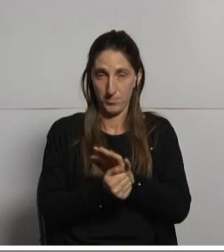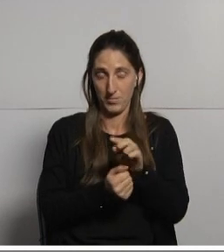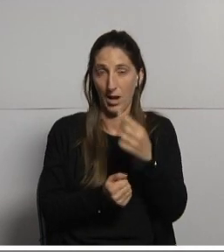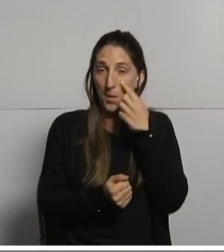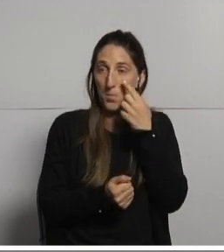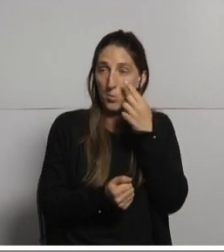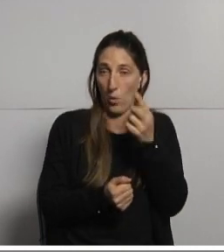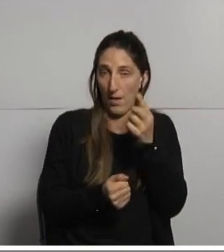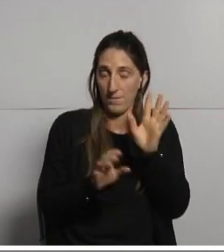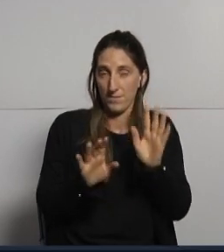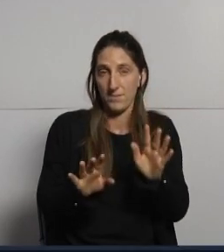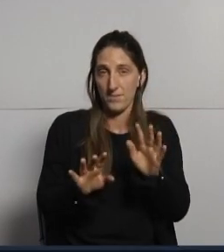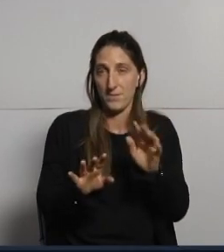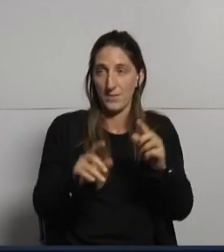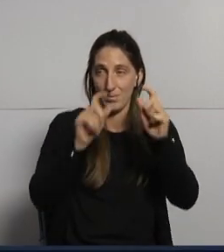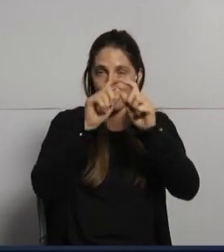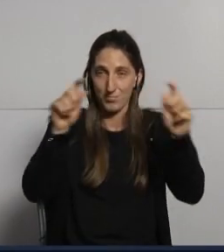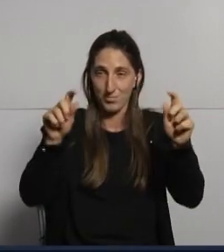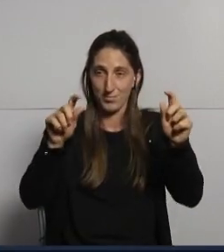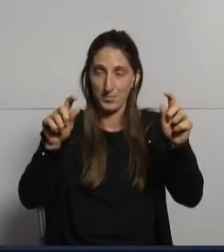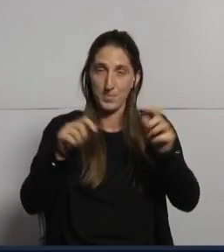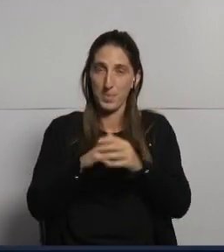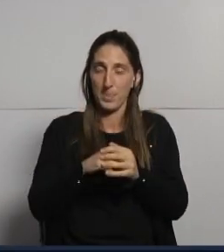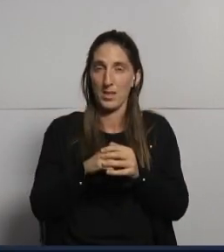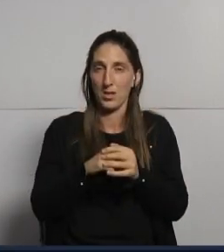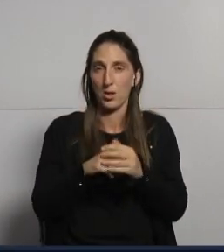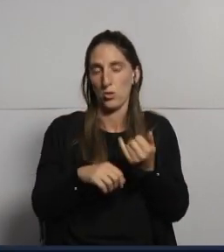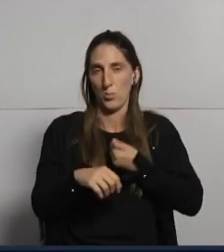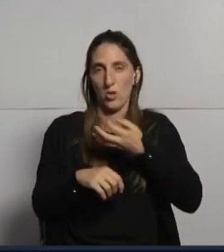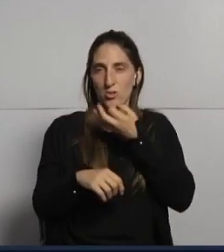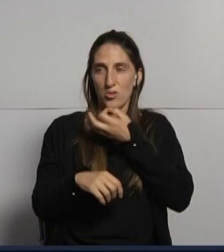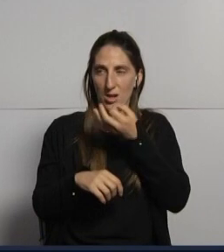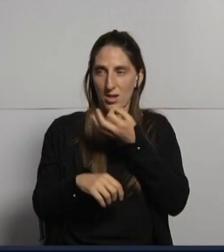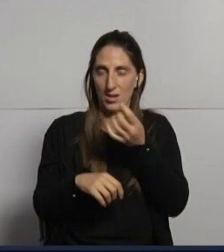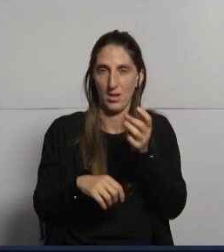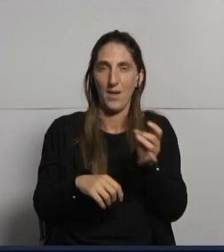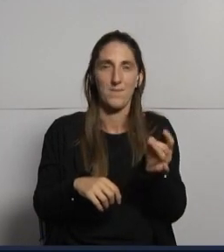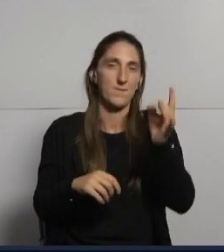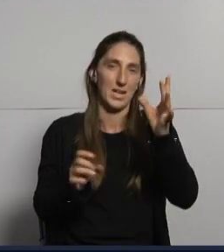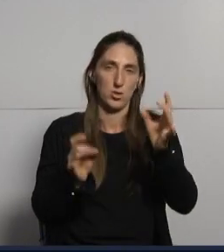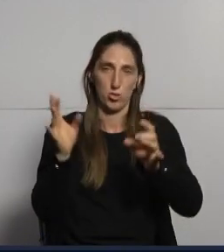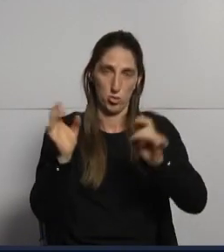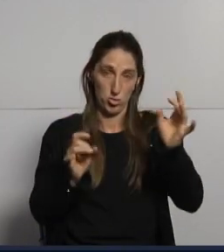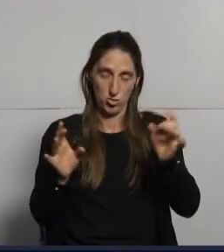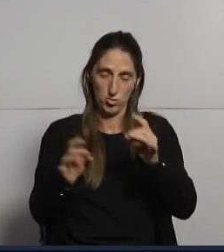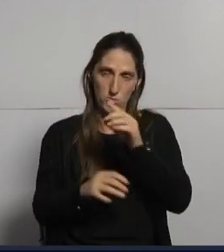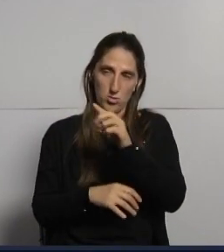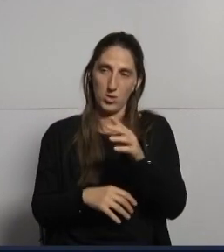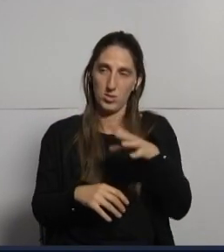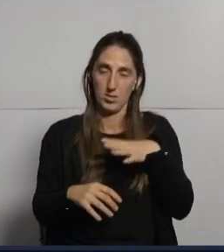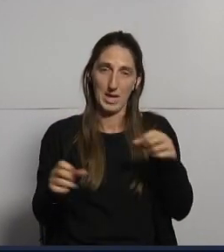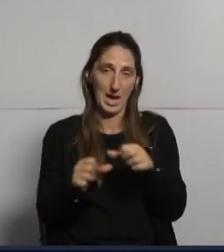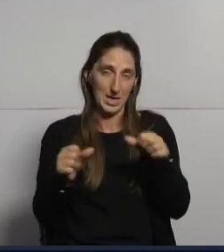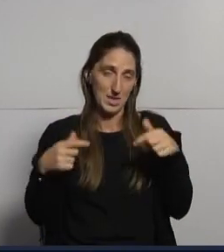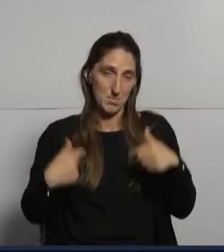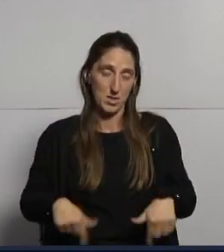concepto con lo que tiene que ver el título de la charla, que es el traqueo de vectores, que es algo que hoy en día se hace el Ministerio